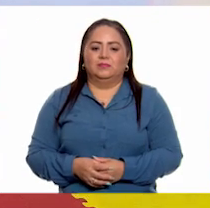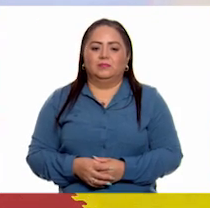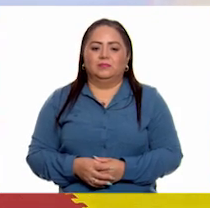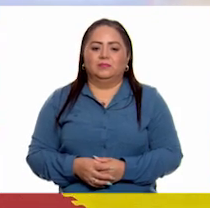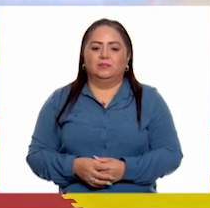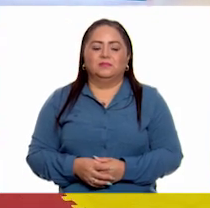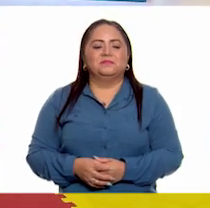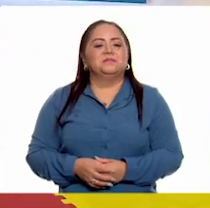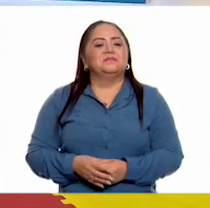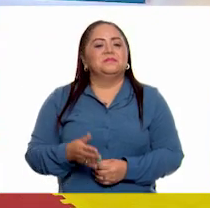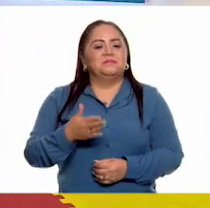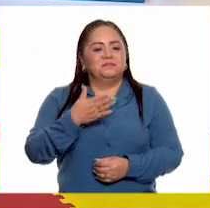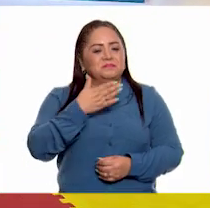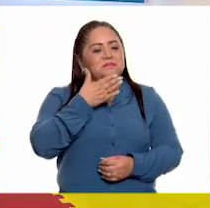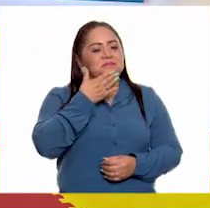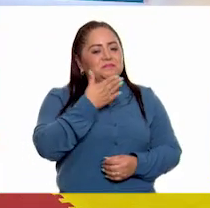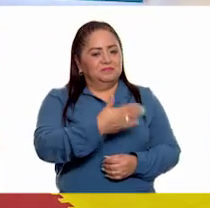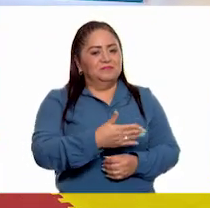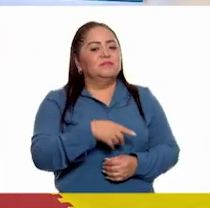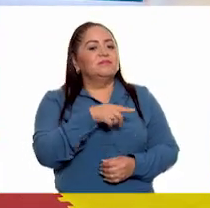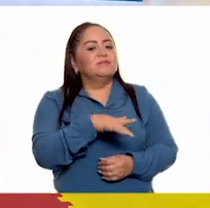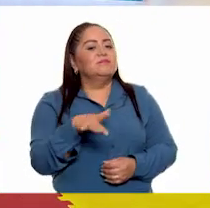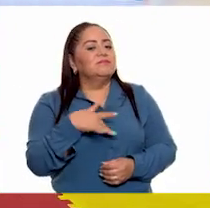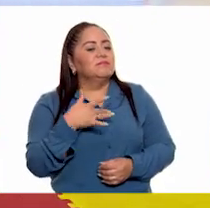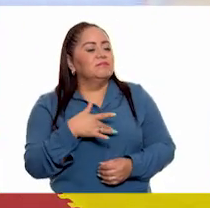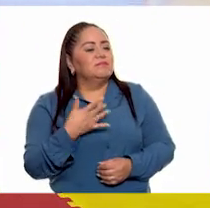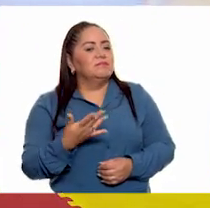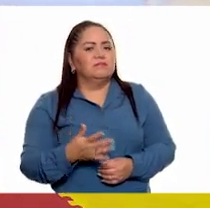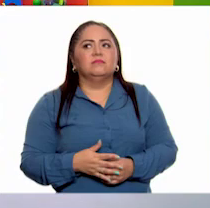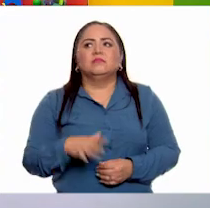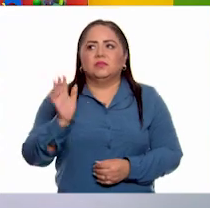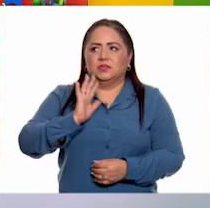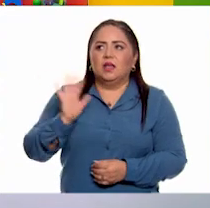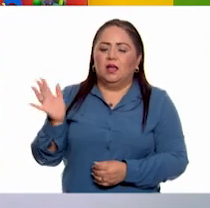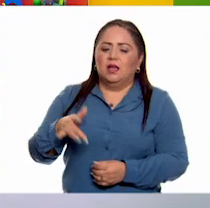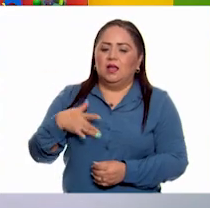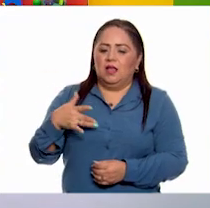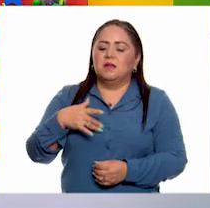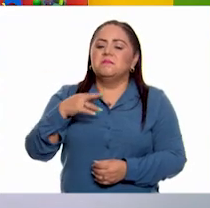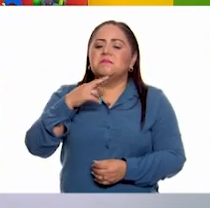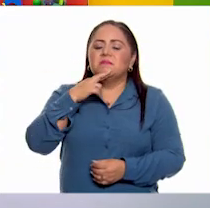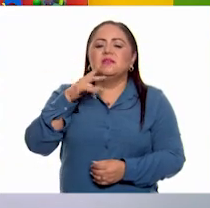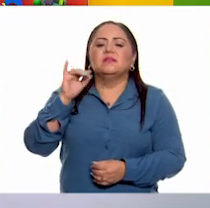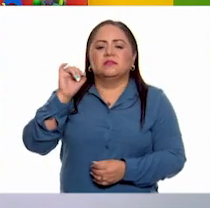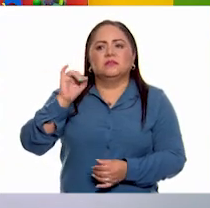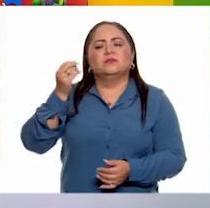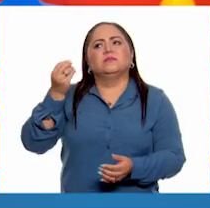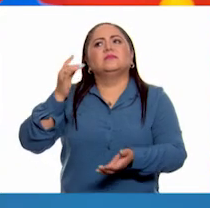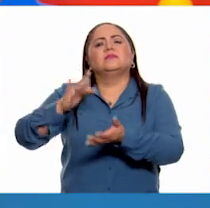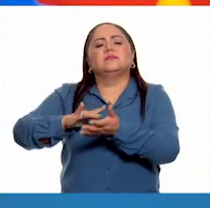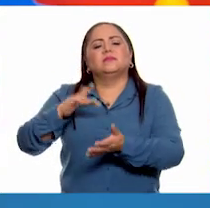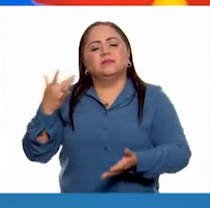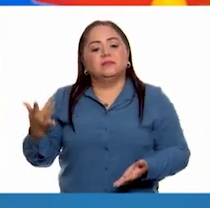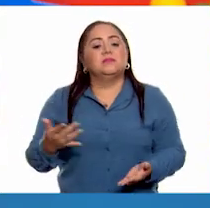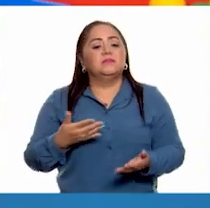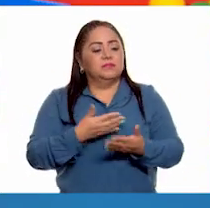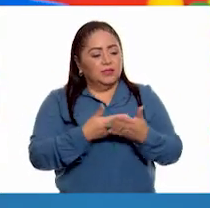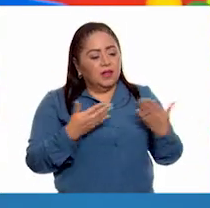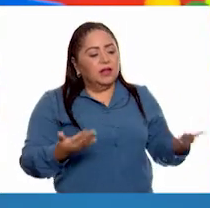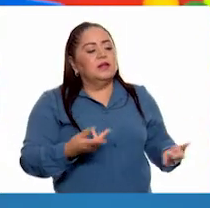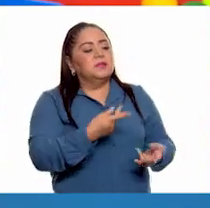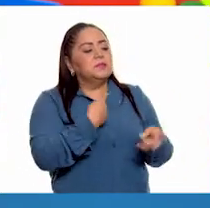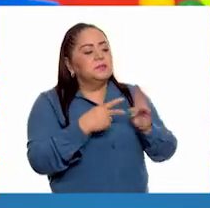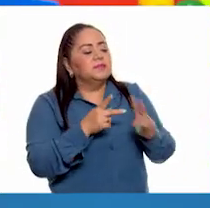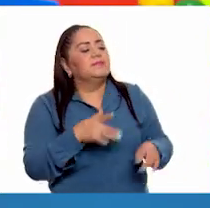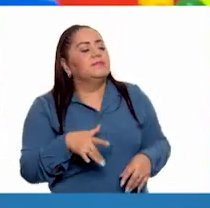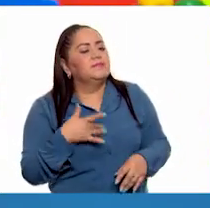¡Ay, qué bien! ¿Cómo te sientes? Ay, ya mejor. ¿Ya mejor? Sí, muchas gracias. Ahora cuéntanos cómo